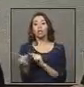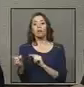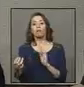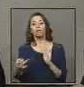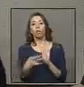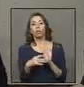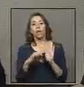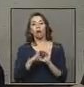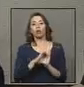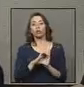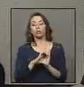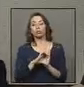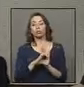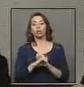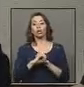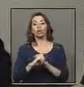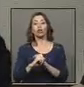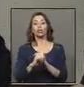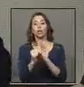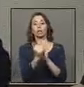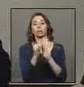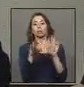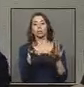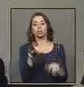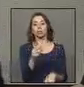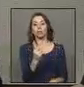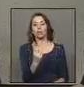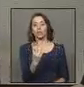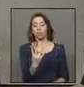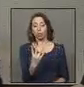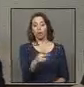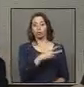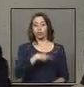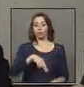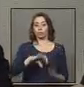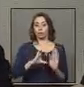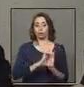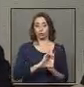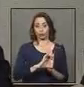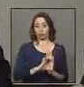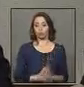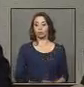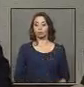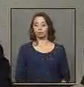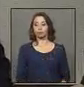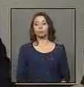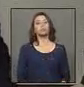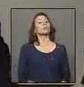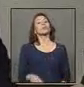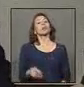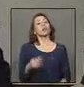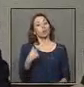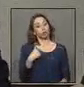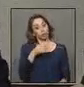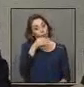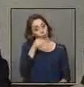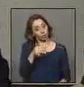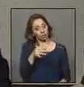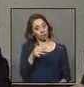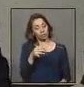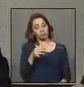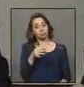inconstitucionalidad, pues atontarían contra el artículo 19, número 24 de nuestra Constitución. Sin perjuicio de lo anterior,